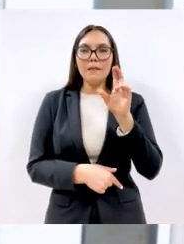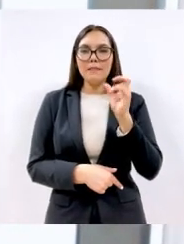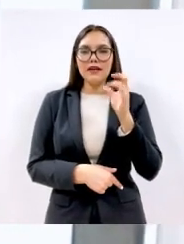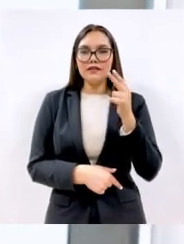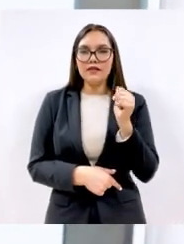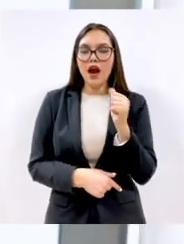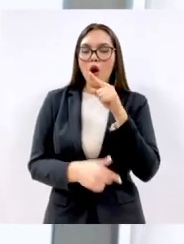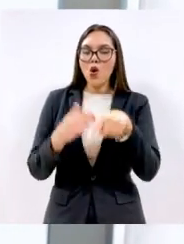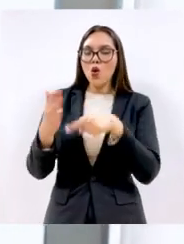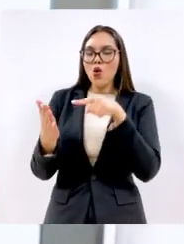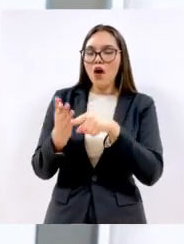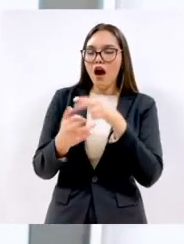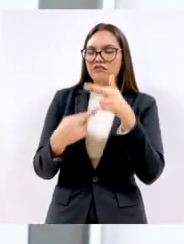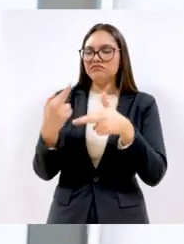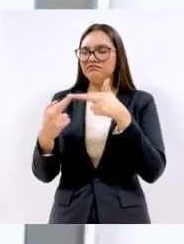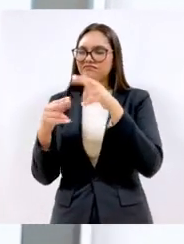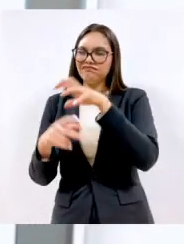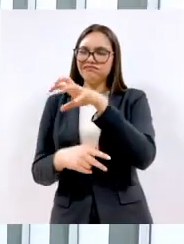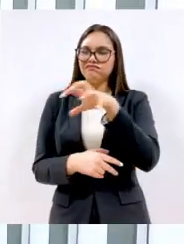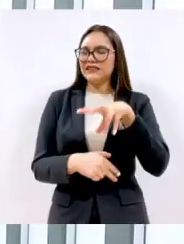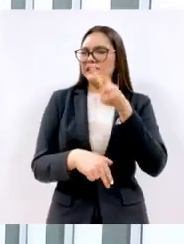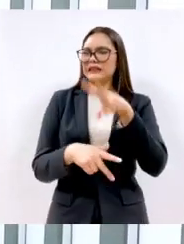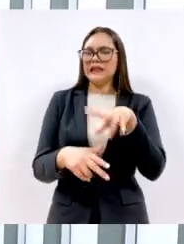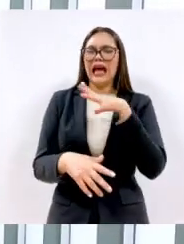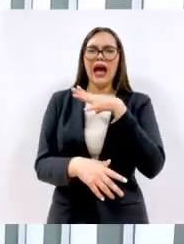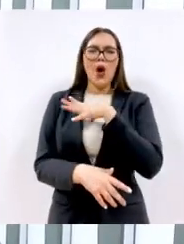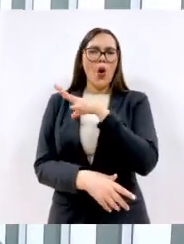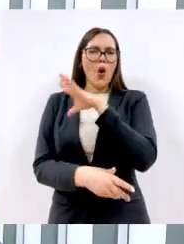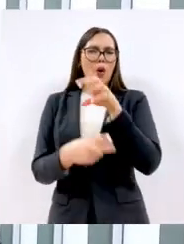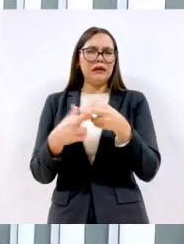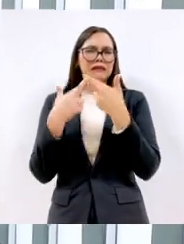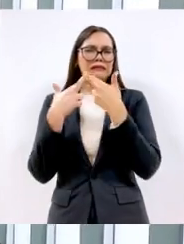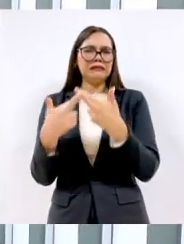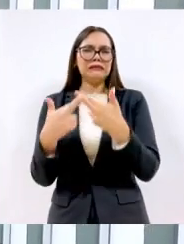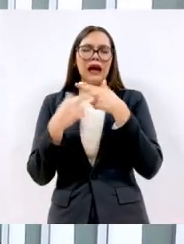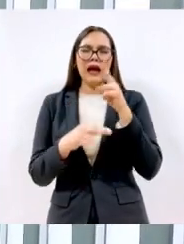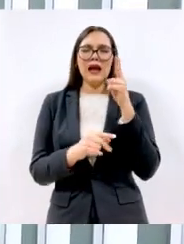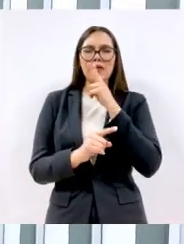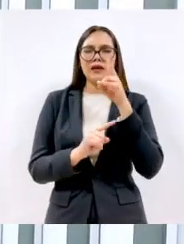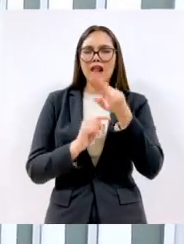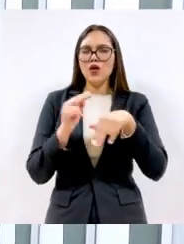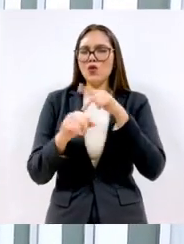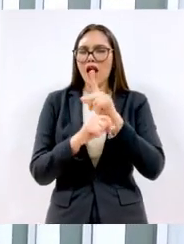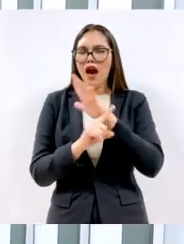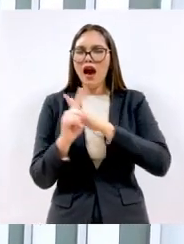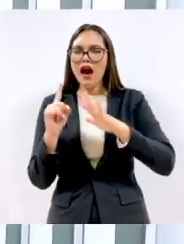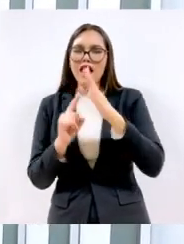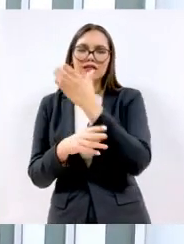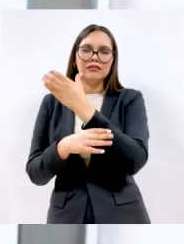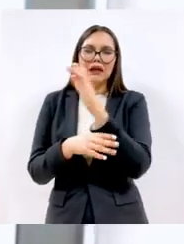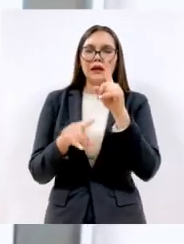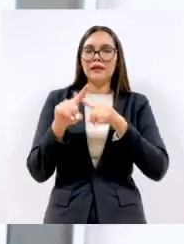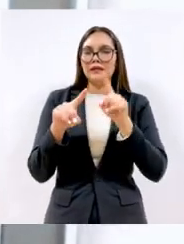purépecha, sus lugares, sus regiones. Es riquísimo en recursos naturales y muy bello